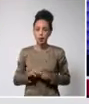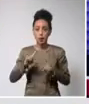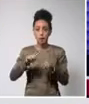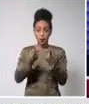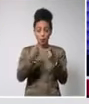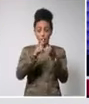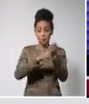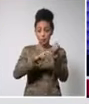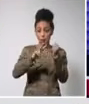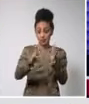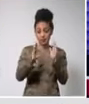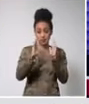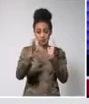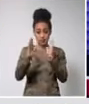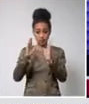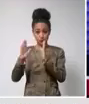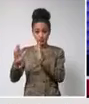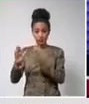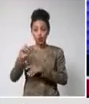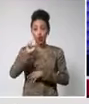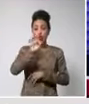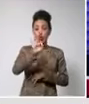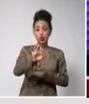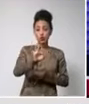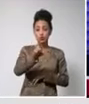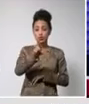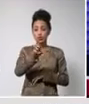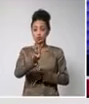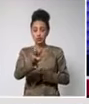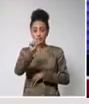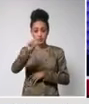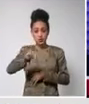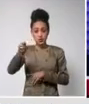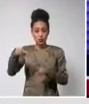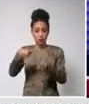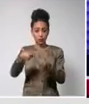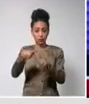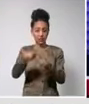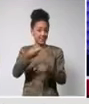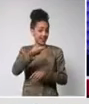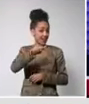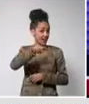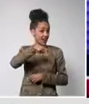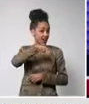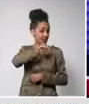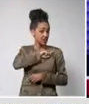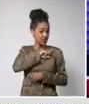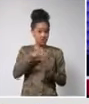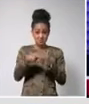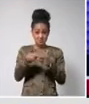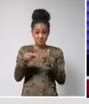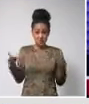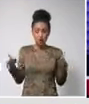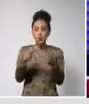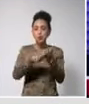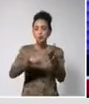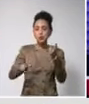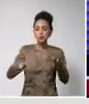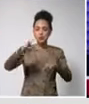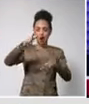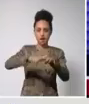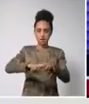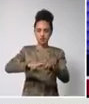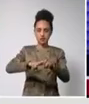provincias, los 813 casos diagnosticados ayer, el mayor número de la provincia de La Habana,